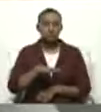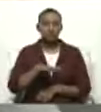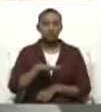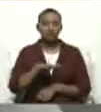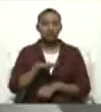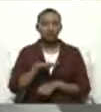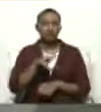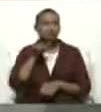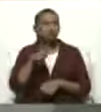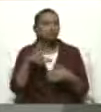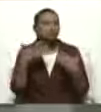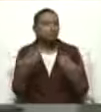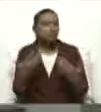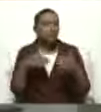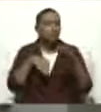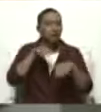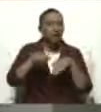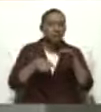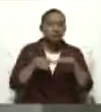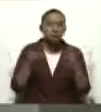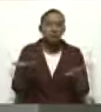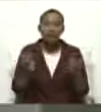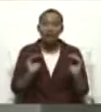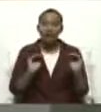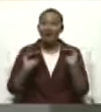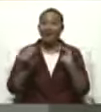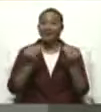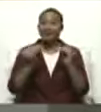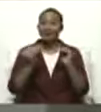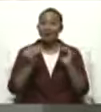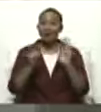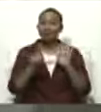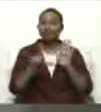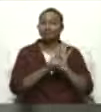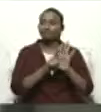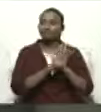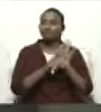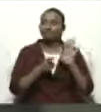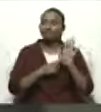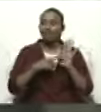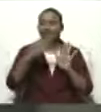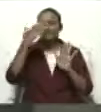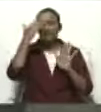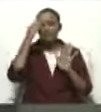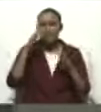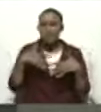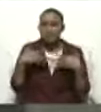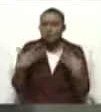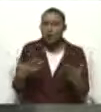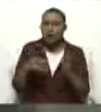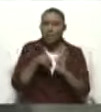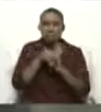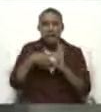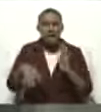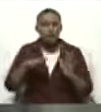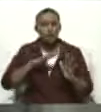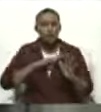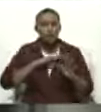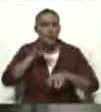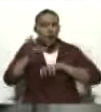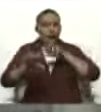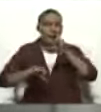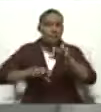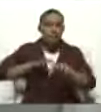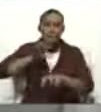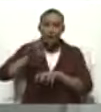ético, proactivo, en el marco jurídico, al reconocer los derechos de aquellos animales que históricamente han acompañado a